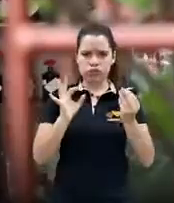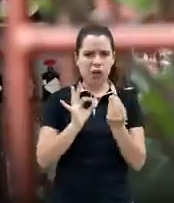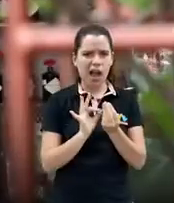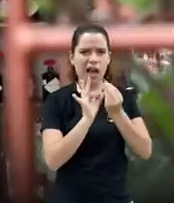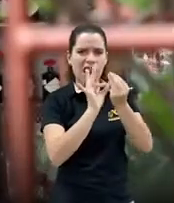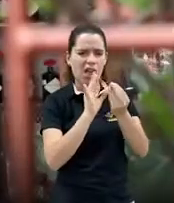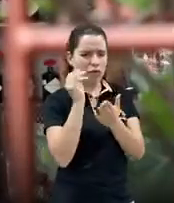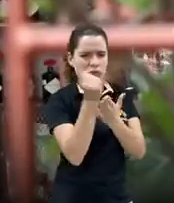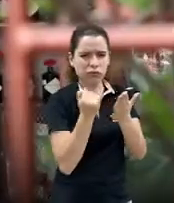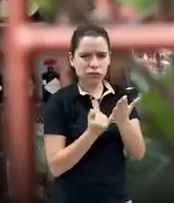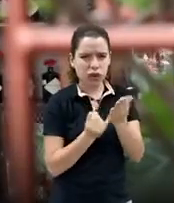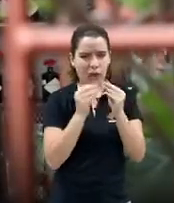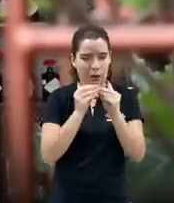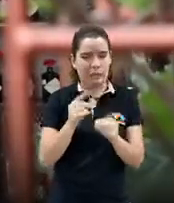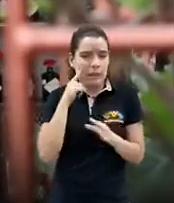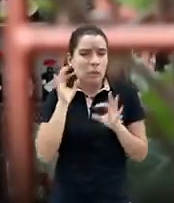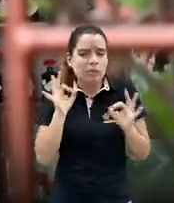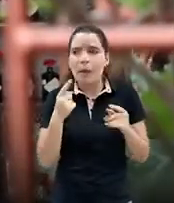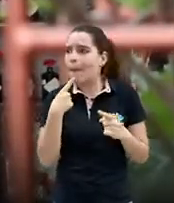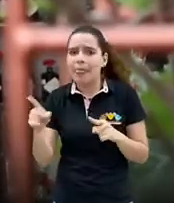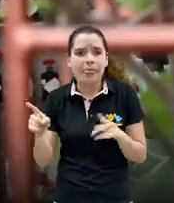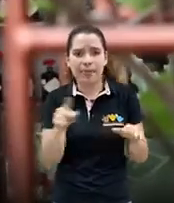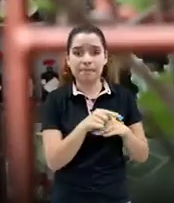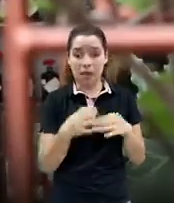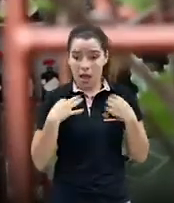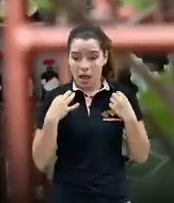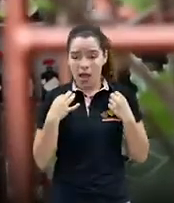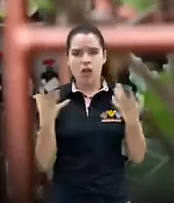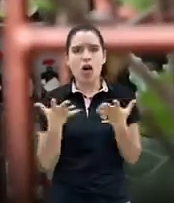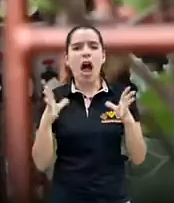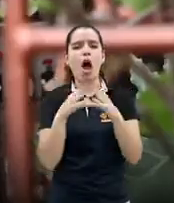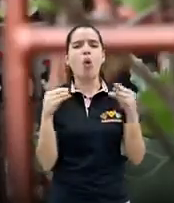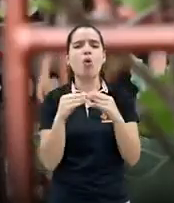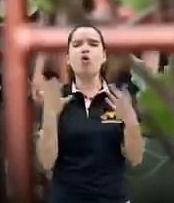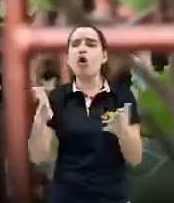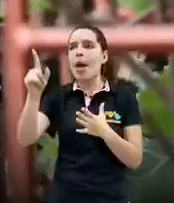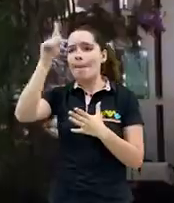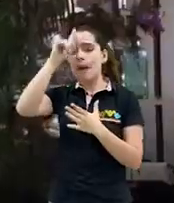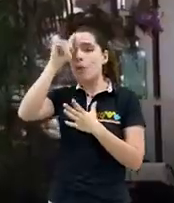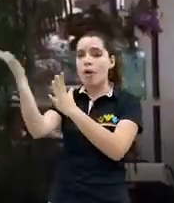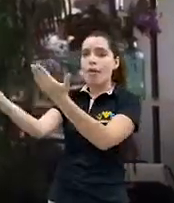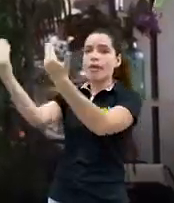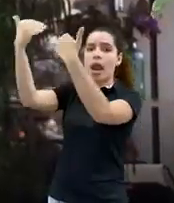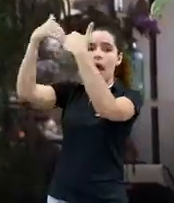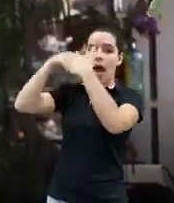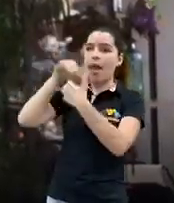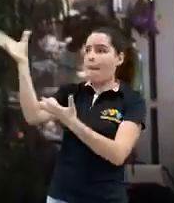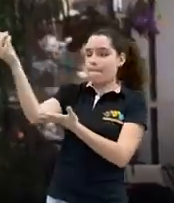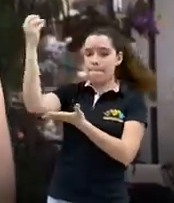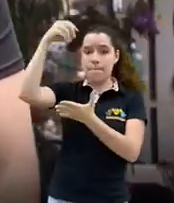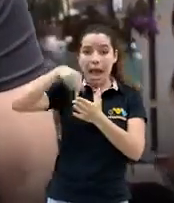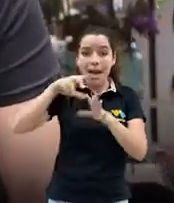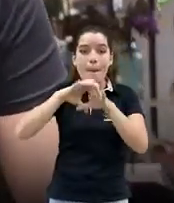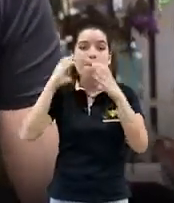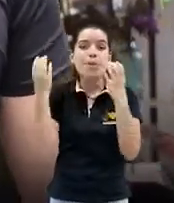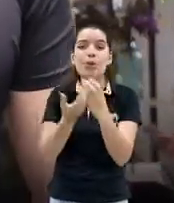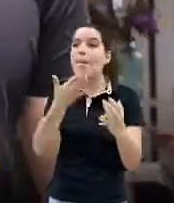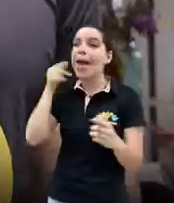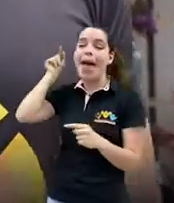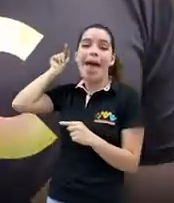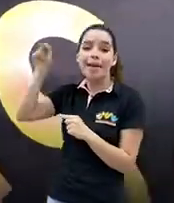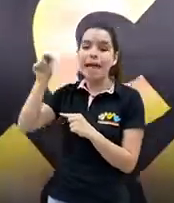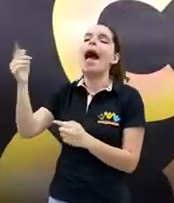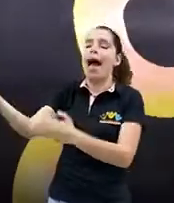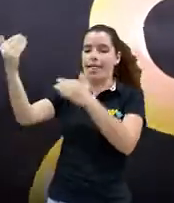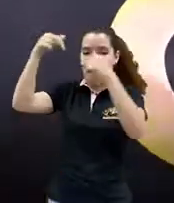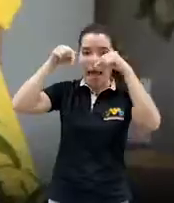y por nuestra exclusividad que ofrecemos. Son telas 100% algodón licrado peruano, es el mejor algodón que hay en el mundo.